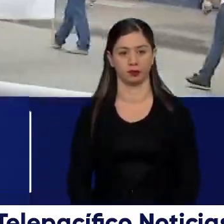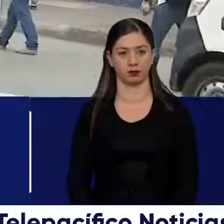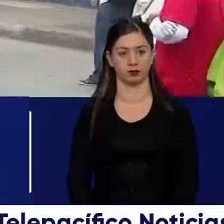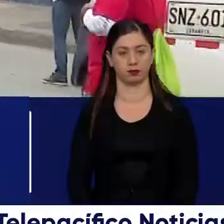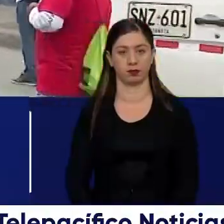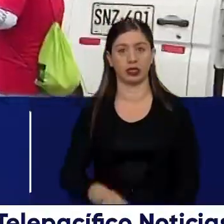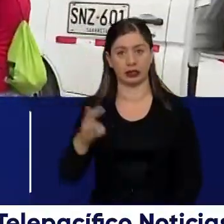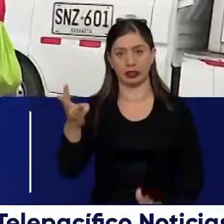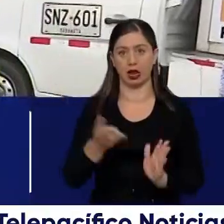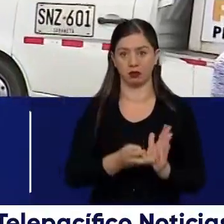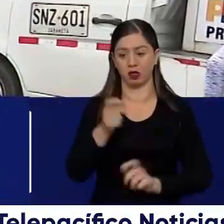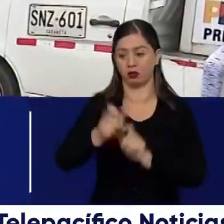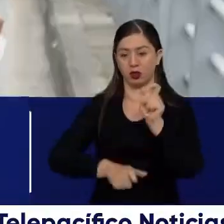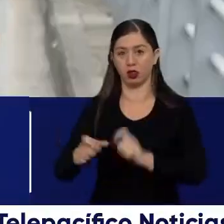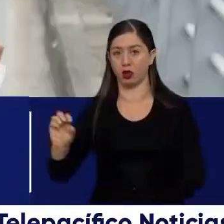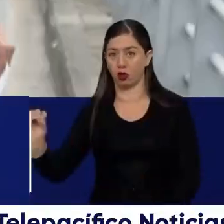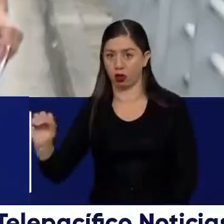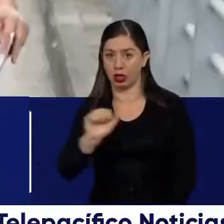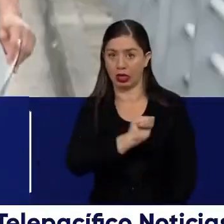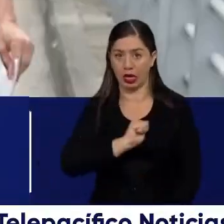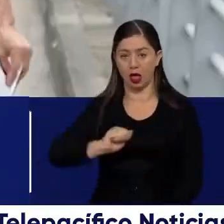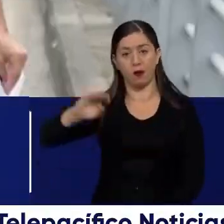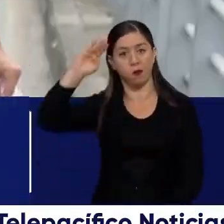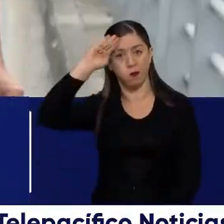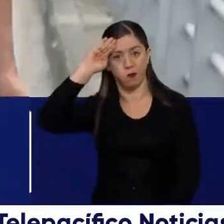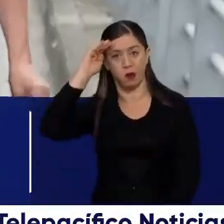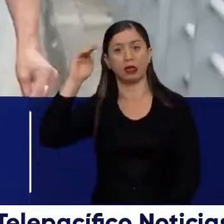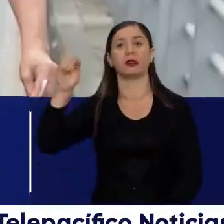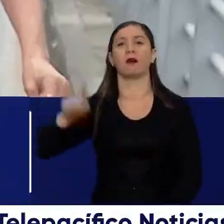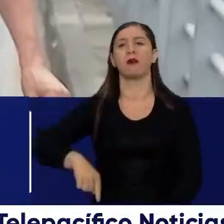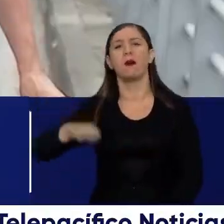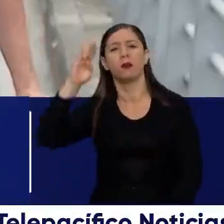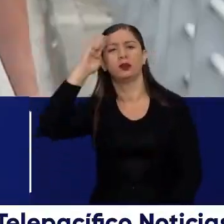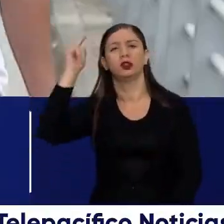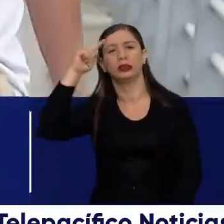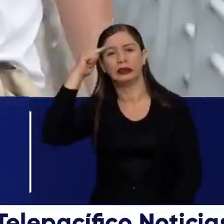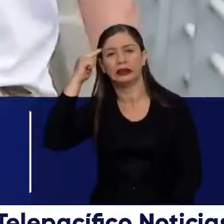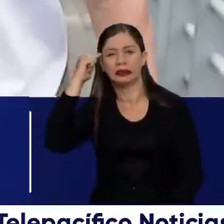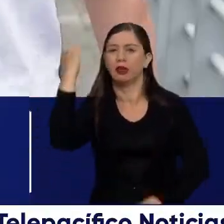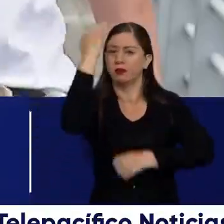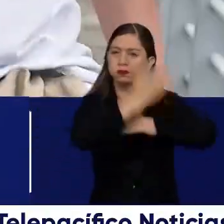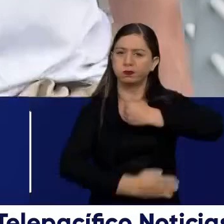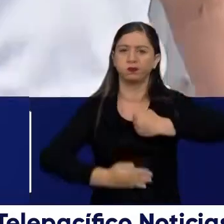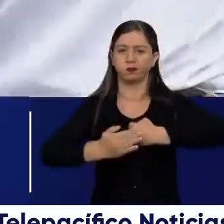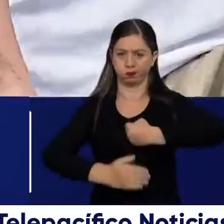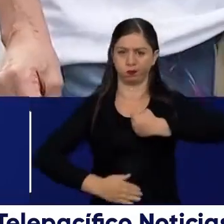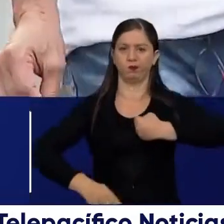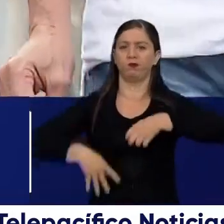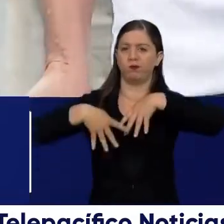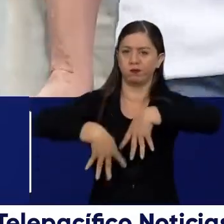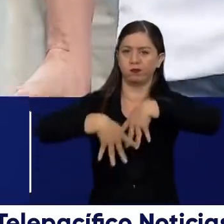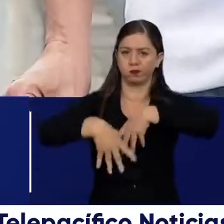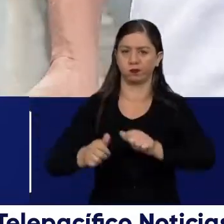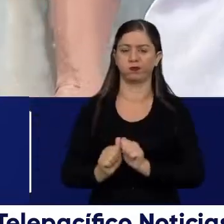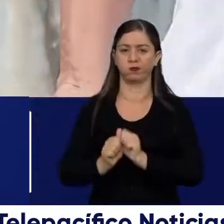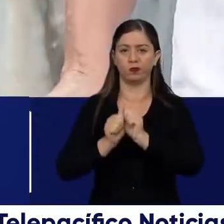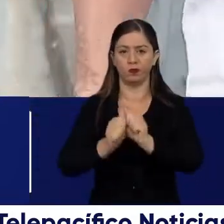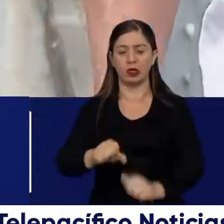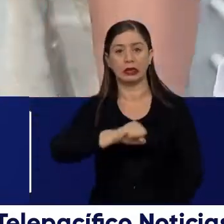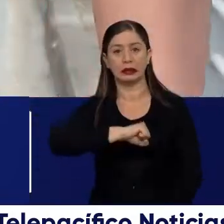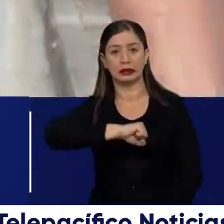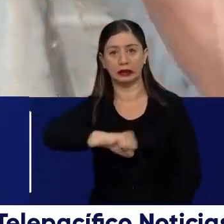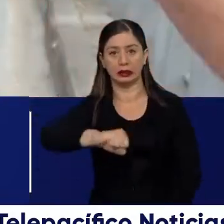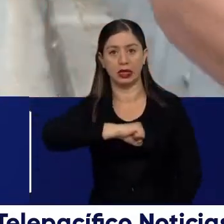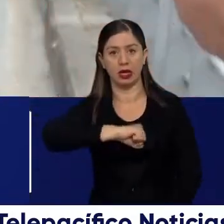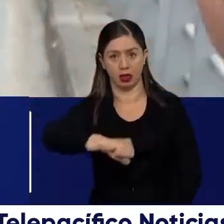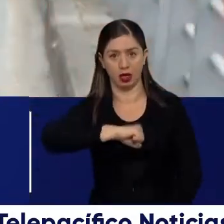Cerca de 3.000 hombres, mujeres de la policía y del SMAT acompañaron esta movilización por la reivindicación de los derechos de los